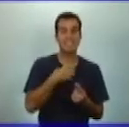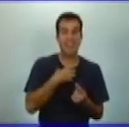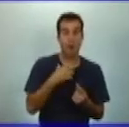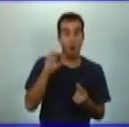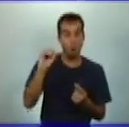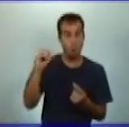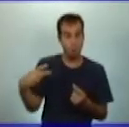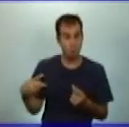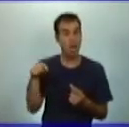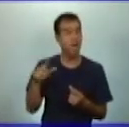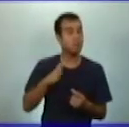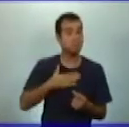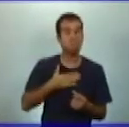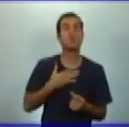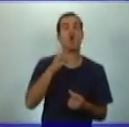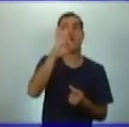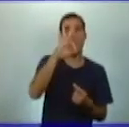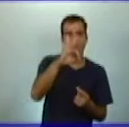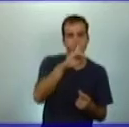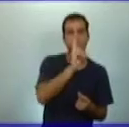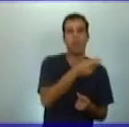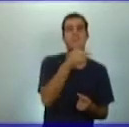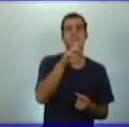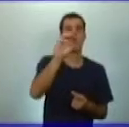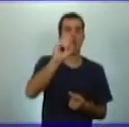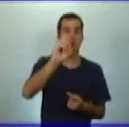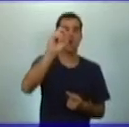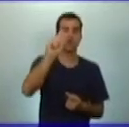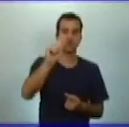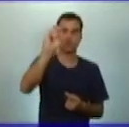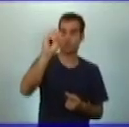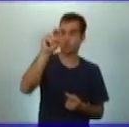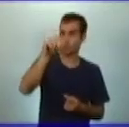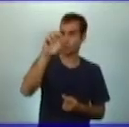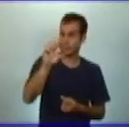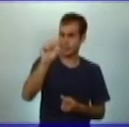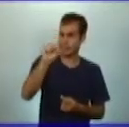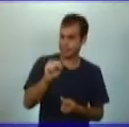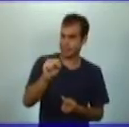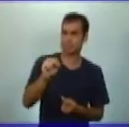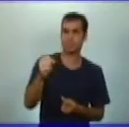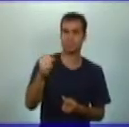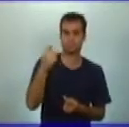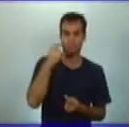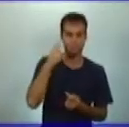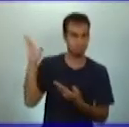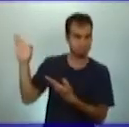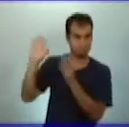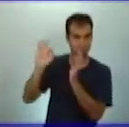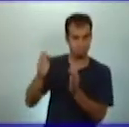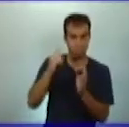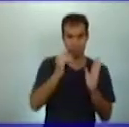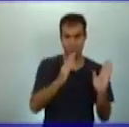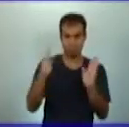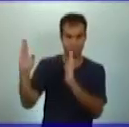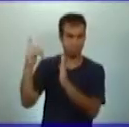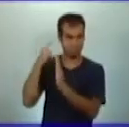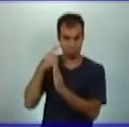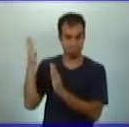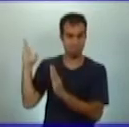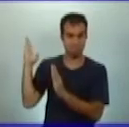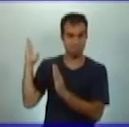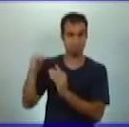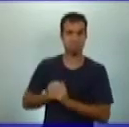en su núcleo, como ustedes pueden apreciar en esta parte de la diapo donde le he puesto los núcleos de átomos de oxígeno. Y quiero